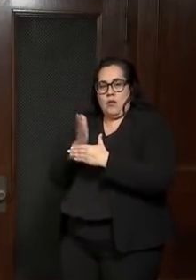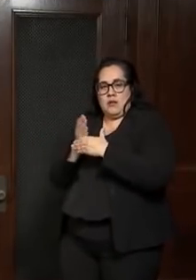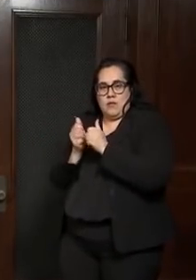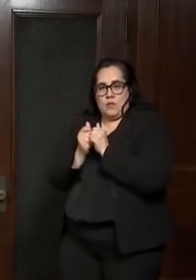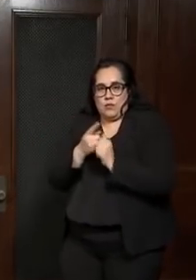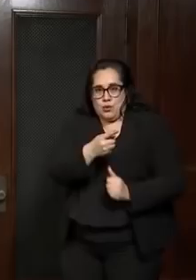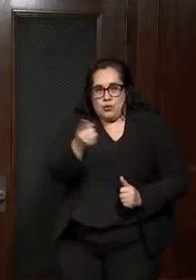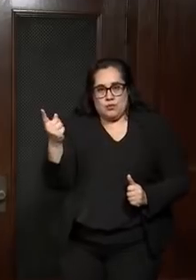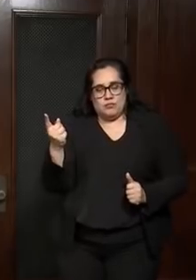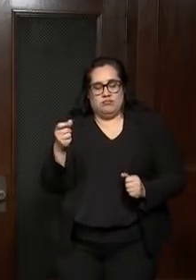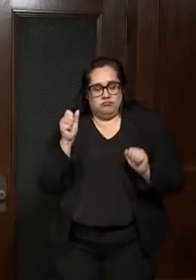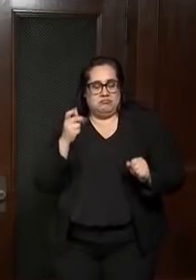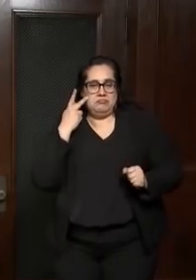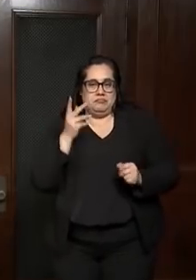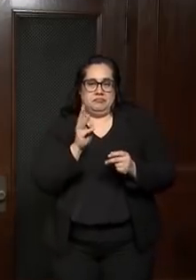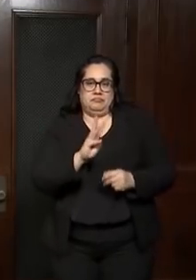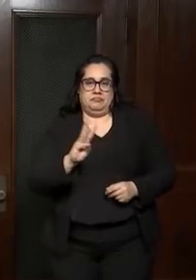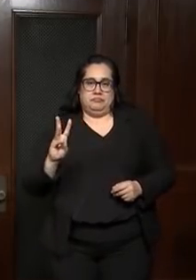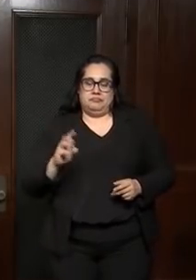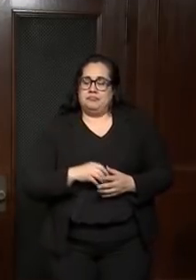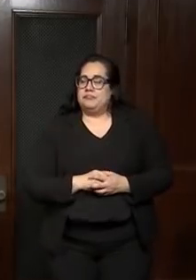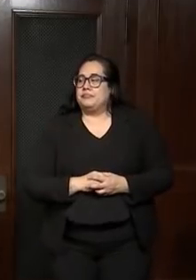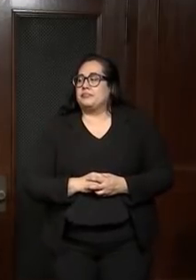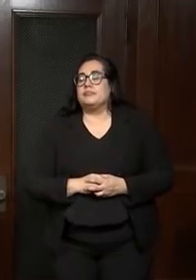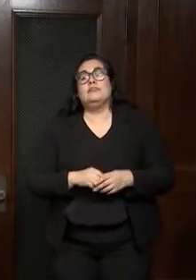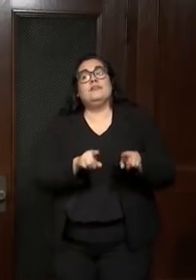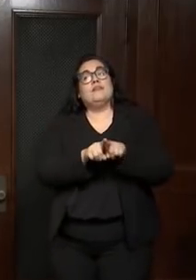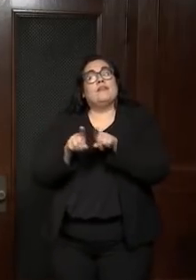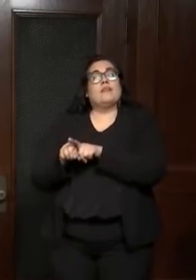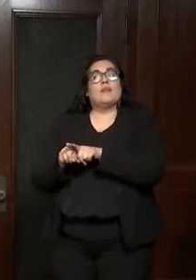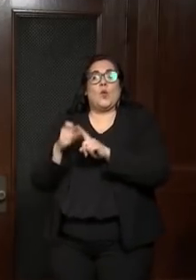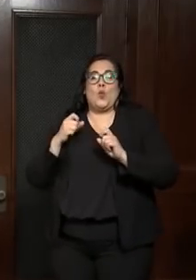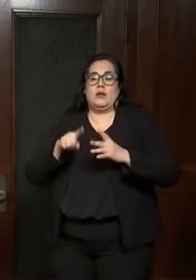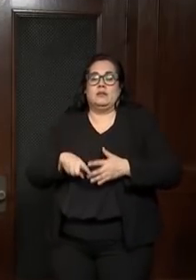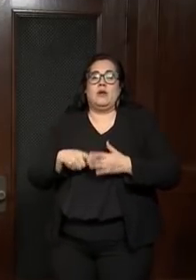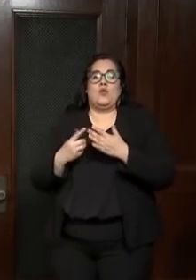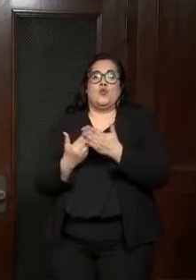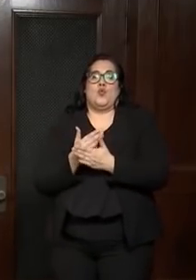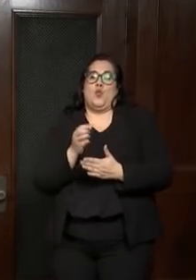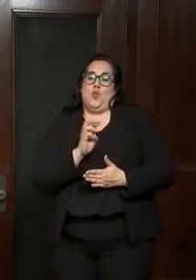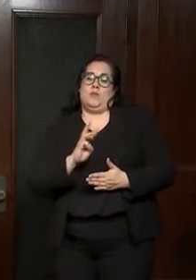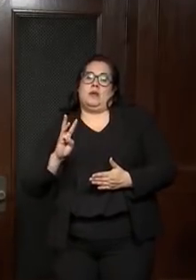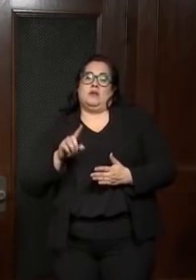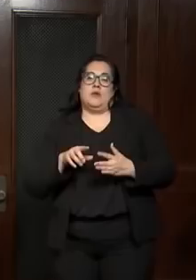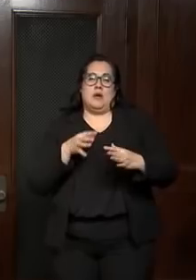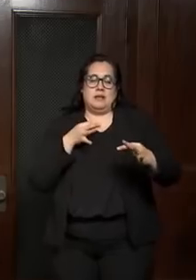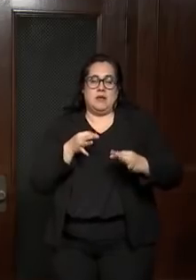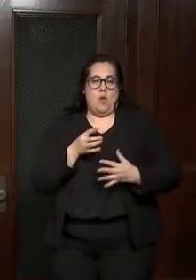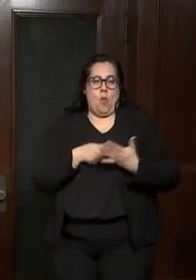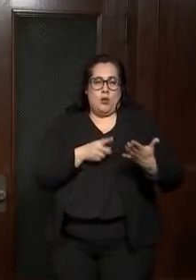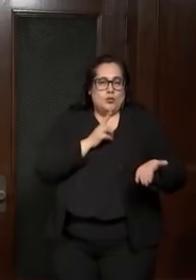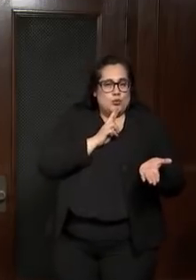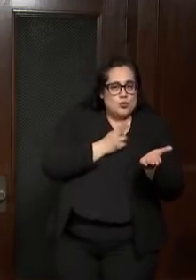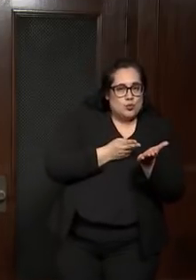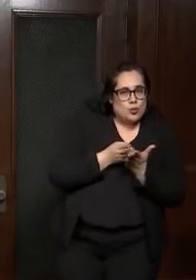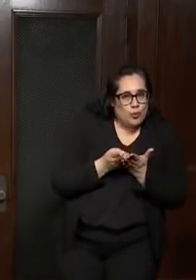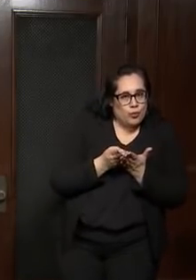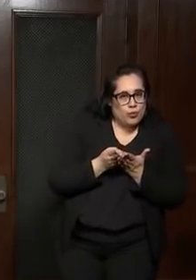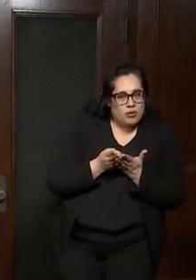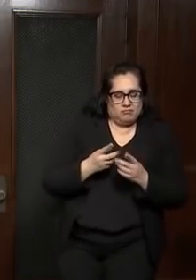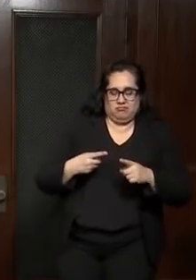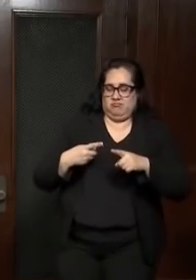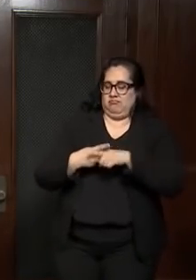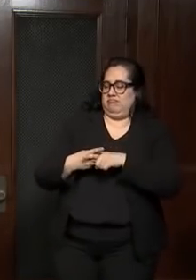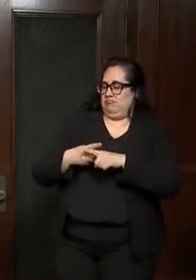disponible para usted también. Además, lanzamos una página para explicar la verdad sobre ciertos